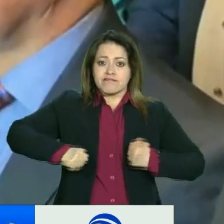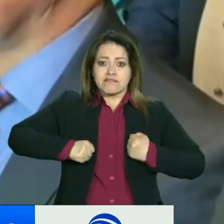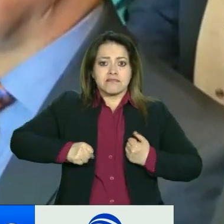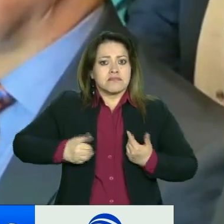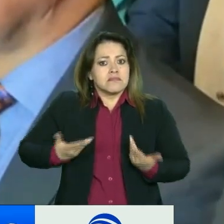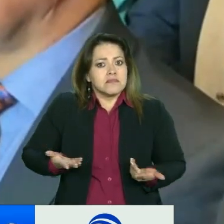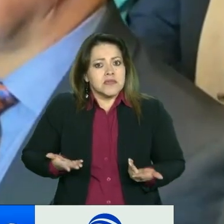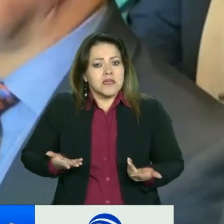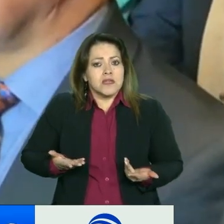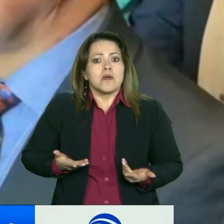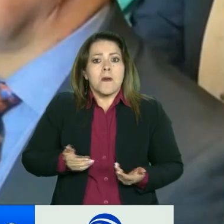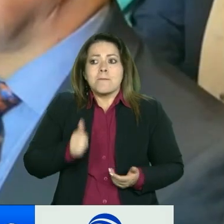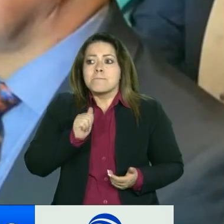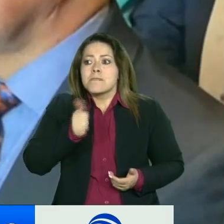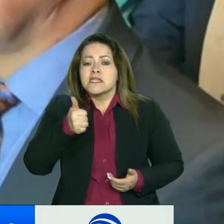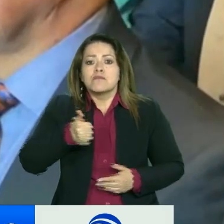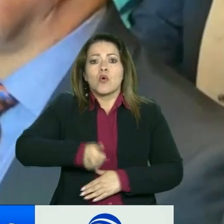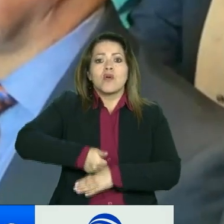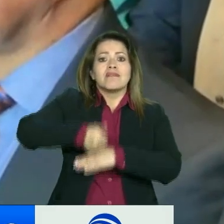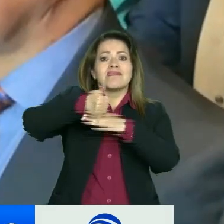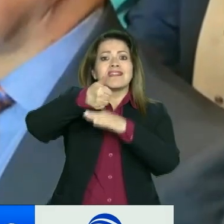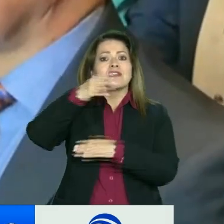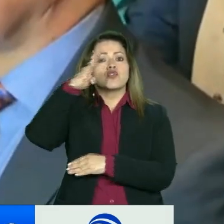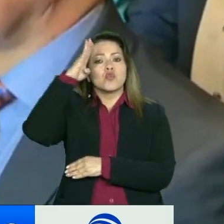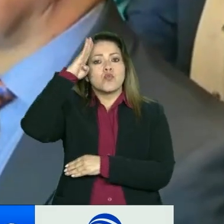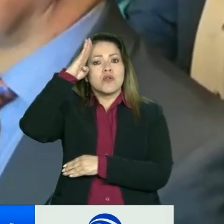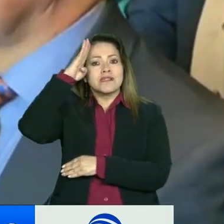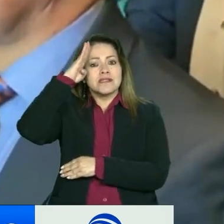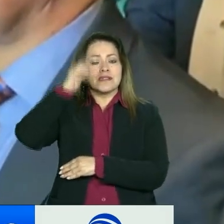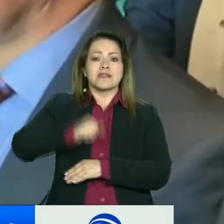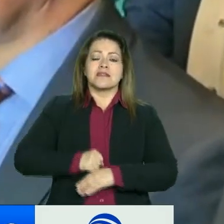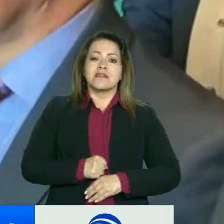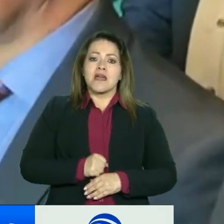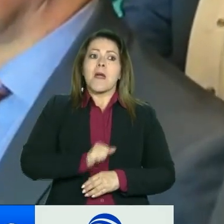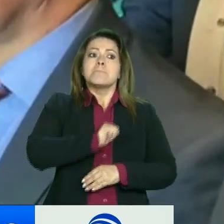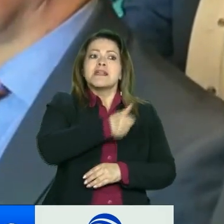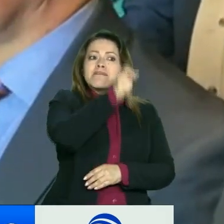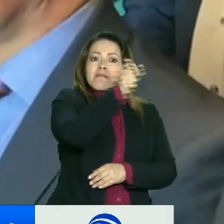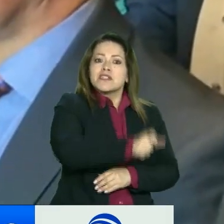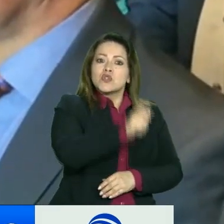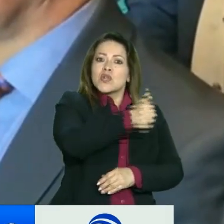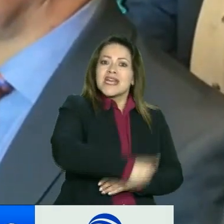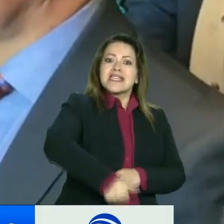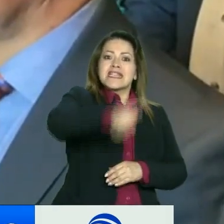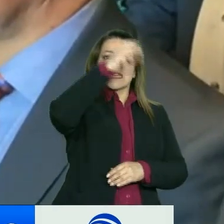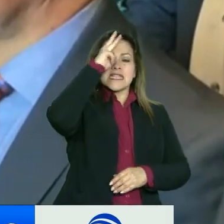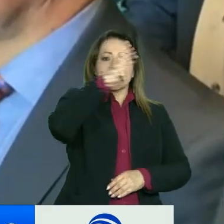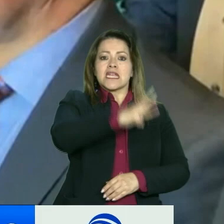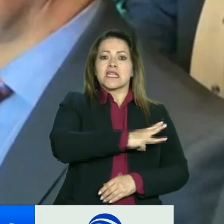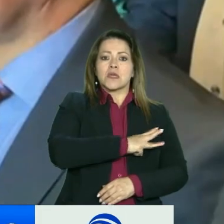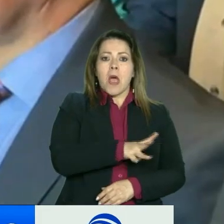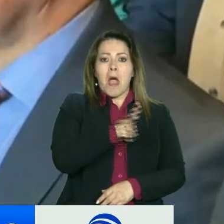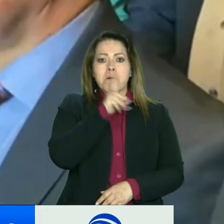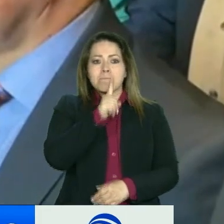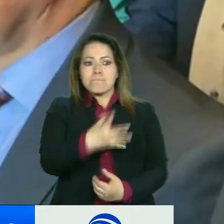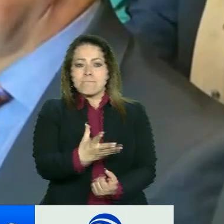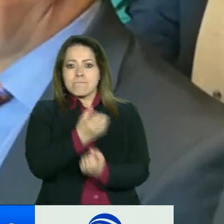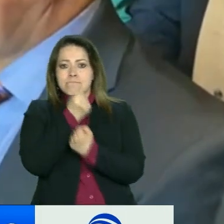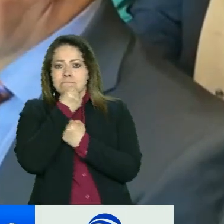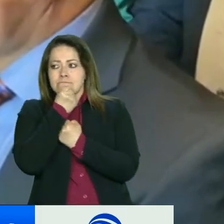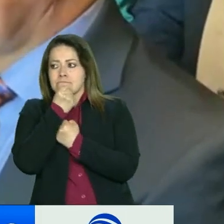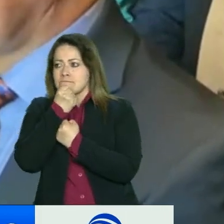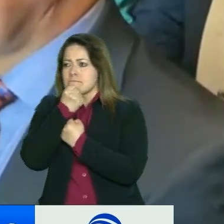Increíble pensar que el propio director de la policía, los propios altos mandos militares guarden información sobre los